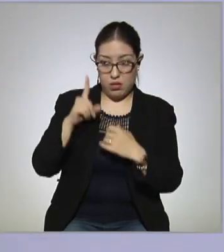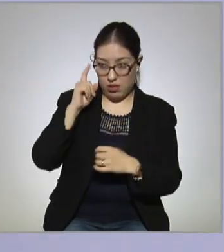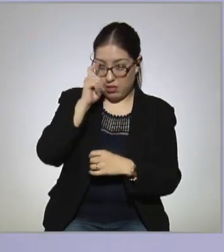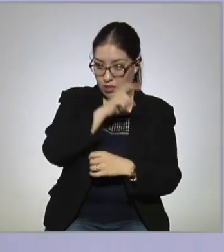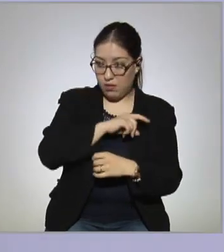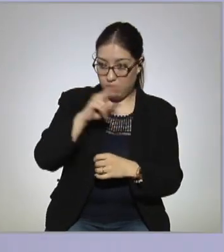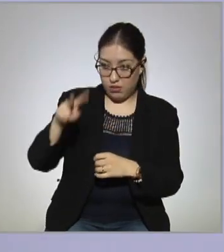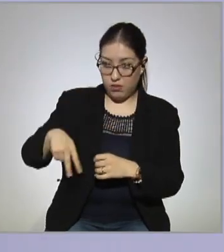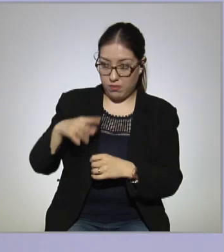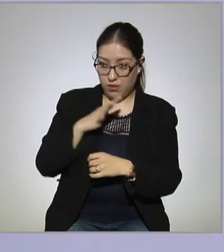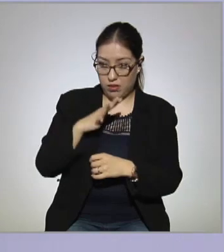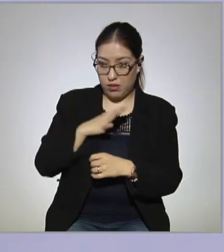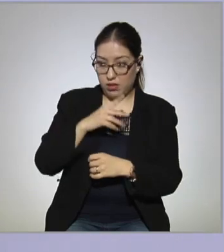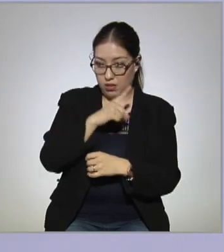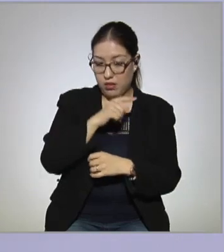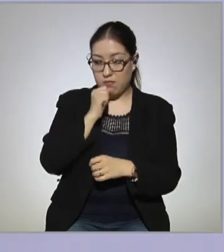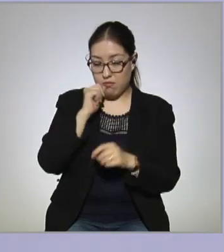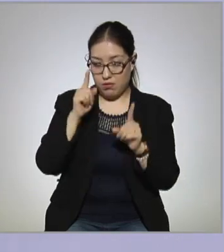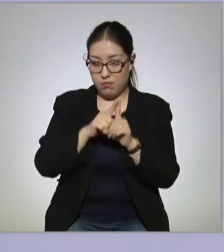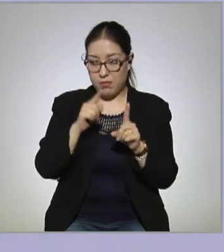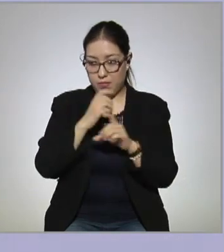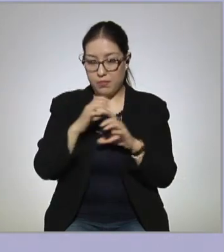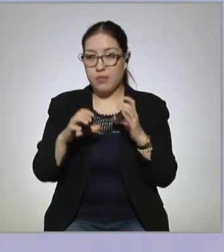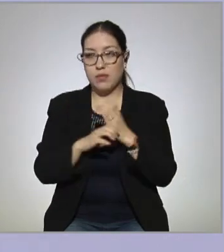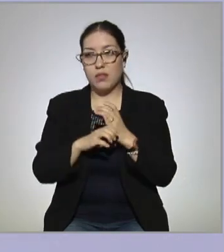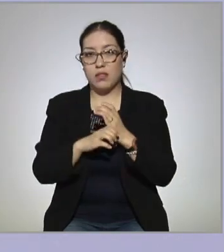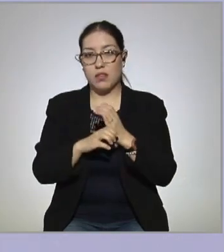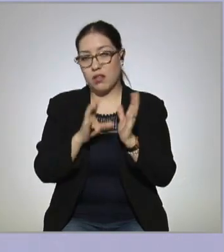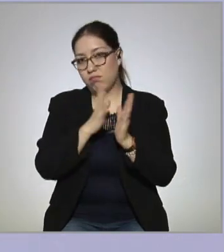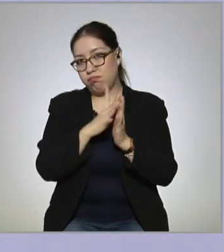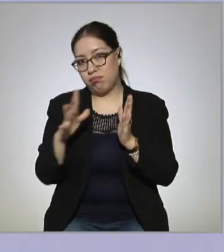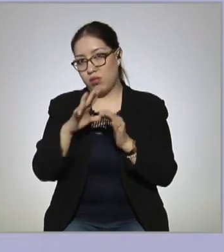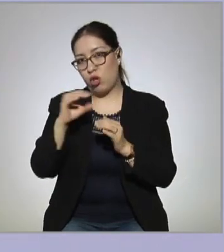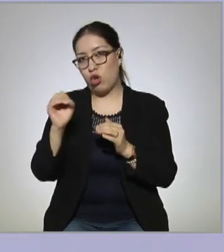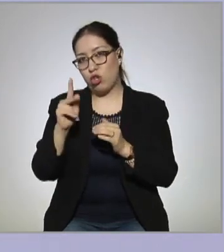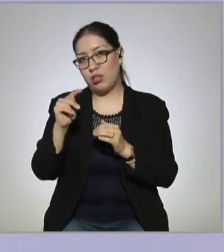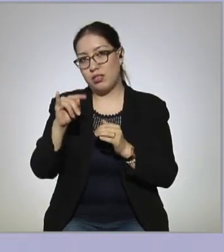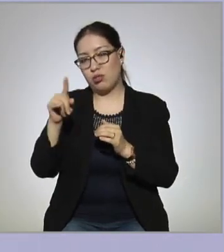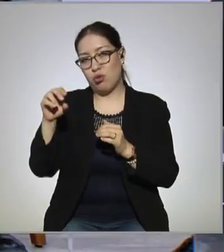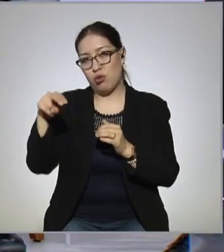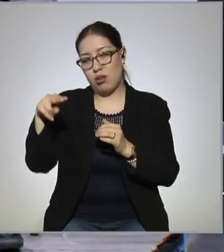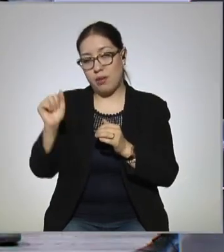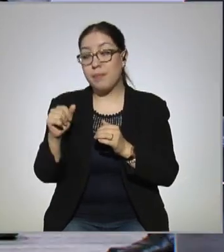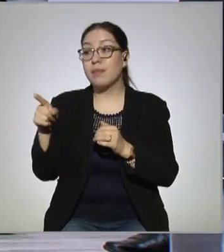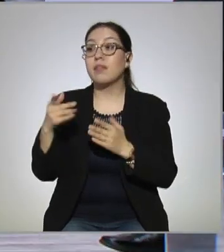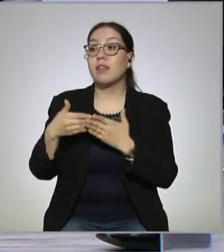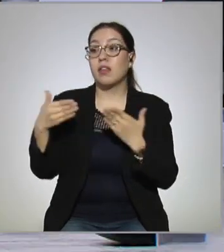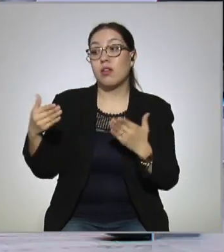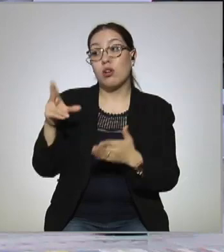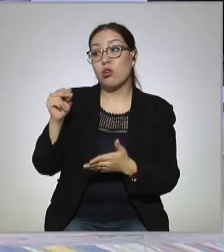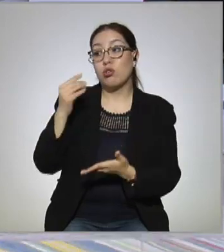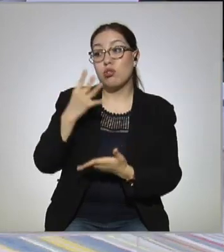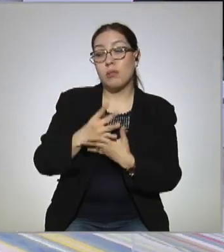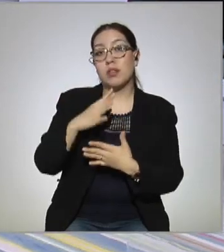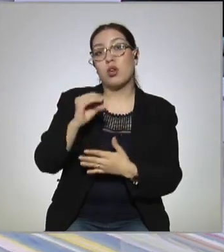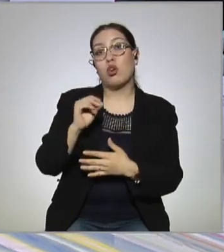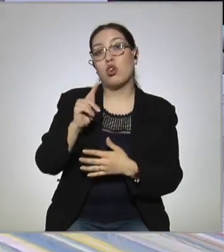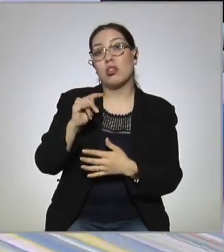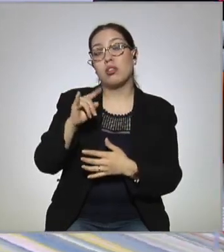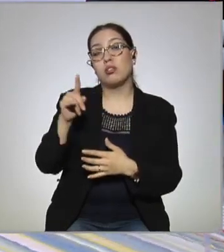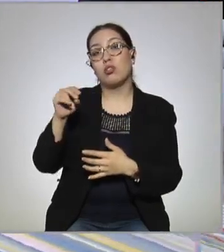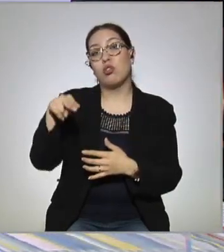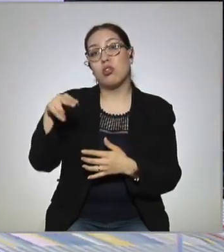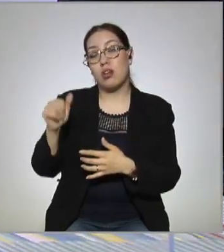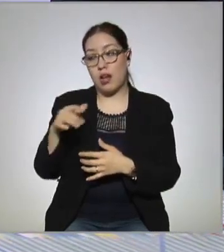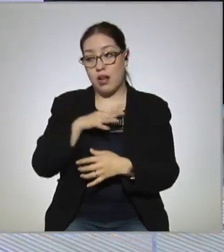claro. de esteroides derivados de la cortisona. Y quisiera agregar algo porque ahora no nada más se infiltra cortisona, sino también esto que se